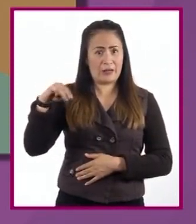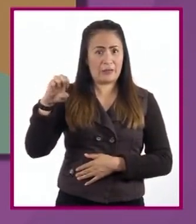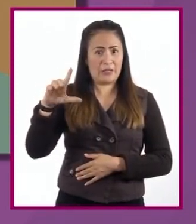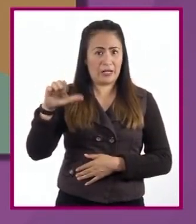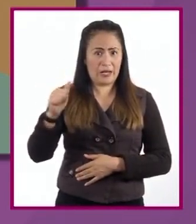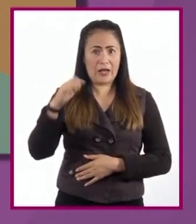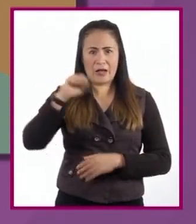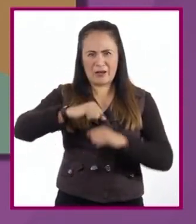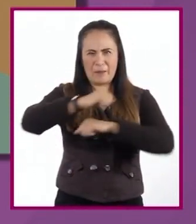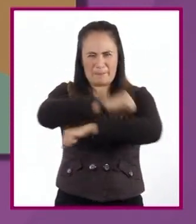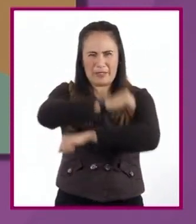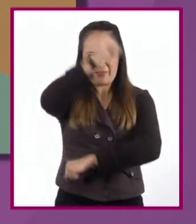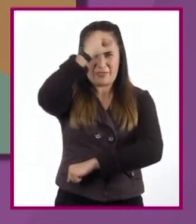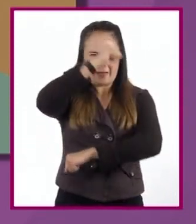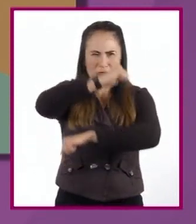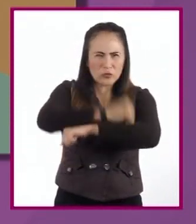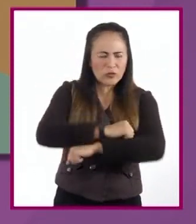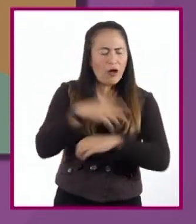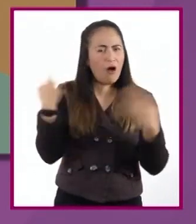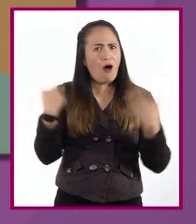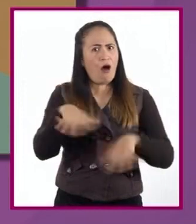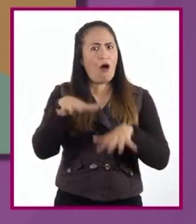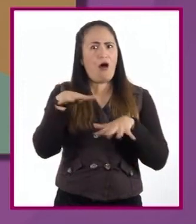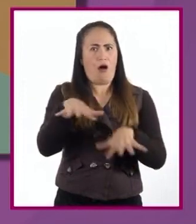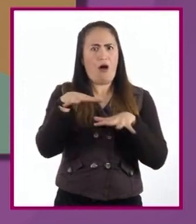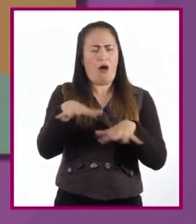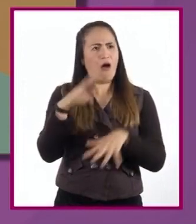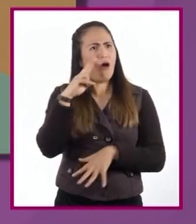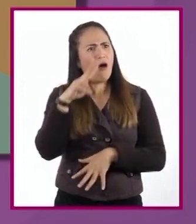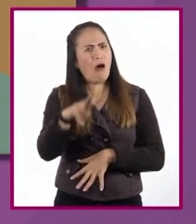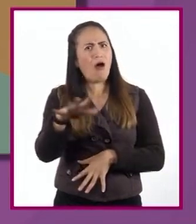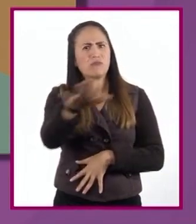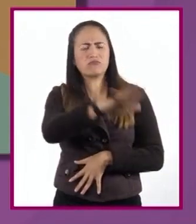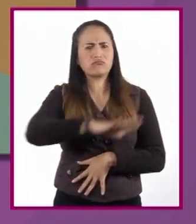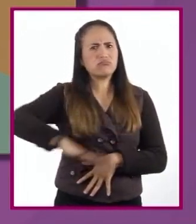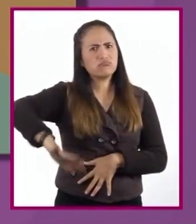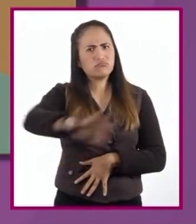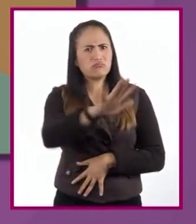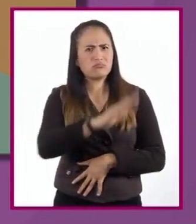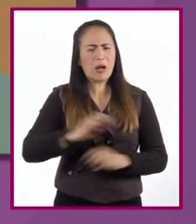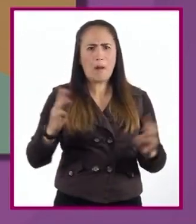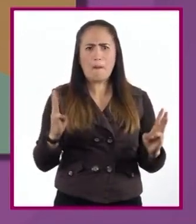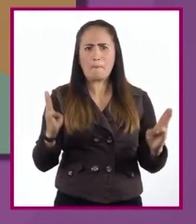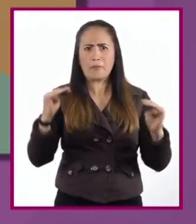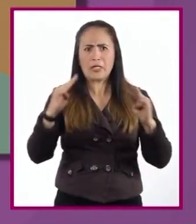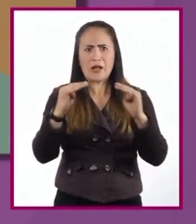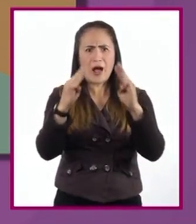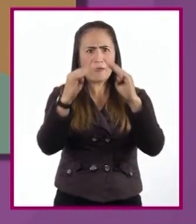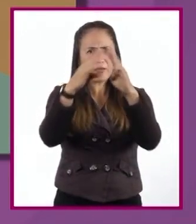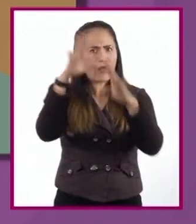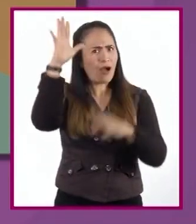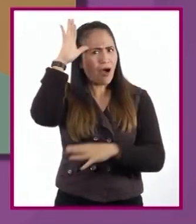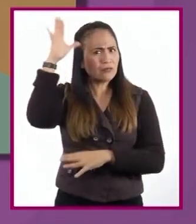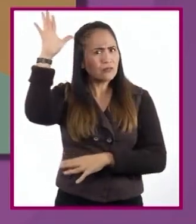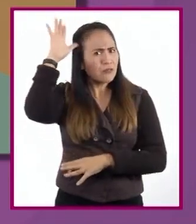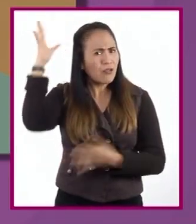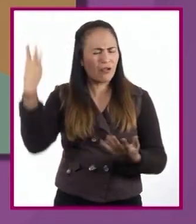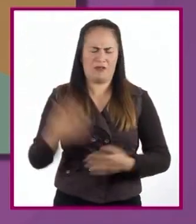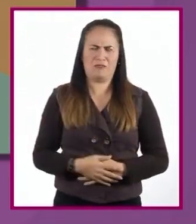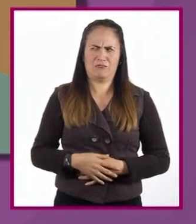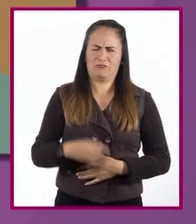dice, ¡ay! ¡Hostias! ¡Pero qué guay! Una pirámide azteca. Y